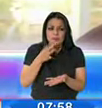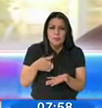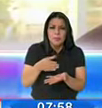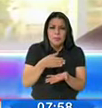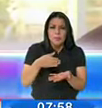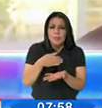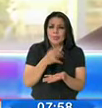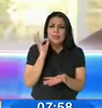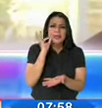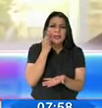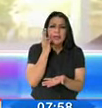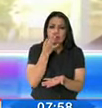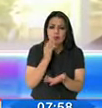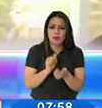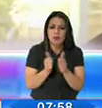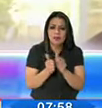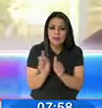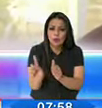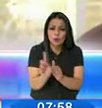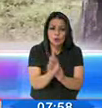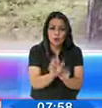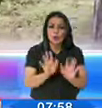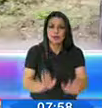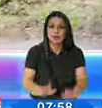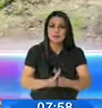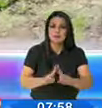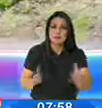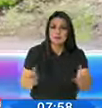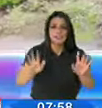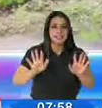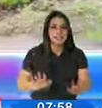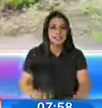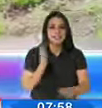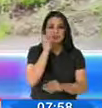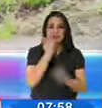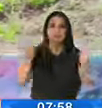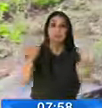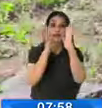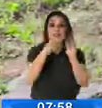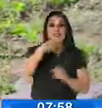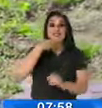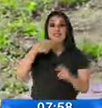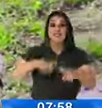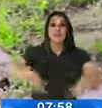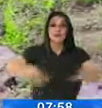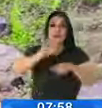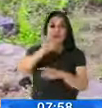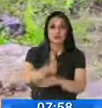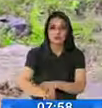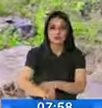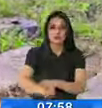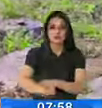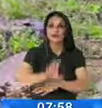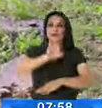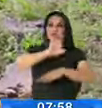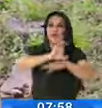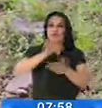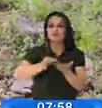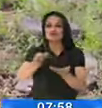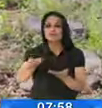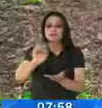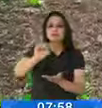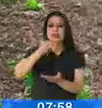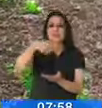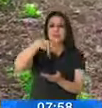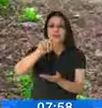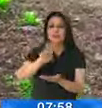sabor. Y tiene, cada una tiene su estilo diferente. Estas son las maravillas del bosque seco, ubicado al sur del país, especialmente en el cantón Zapotillo